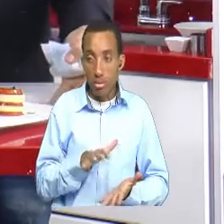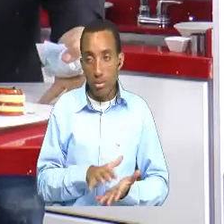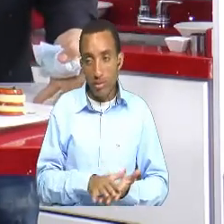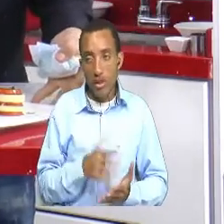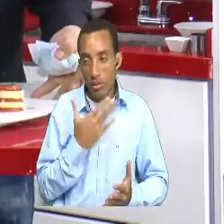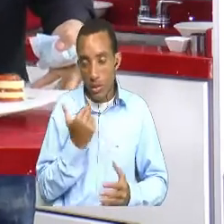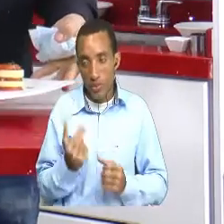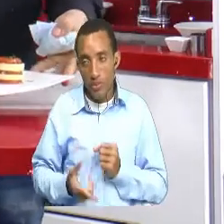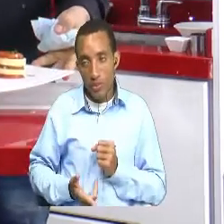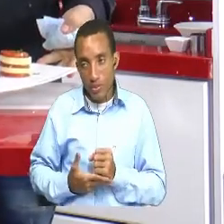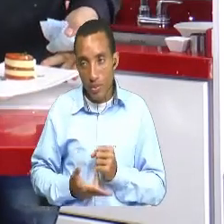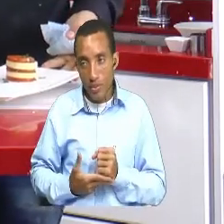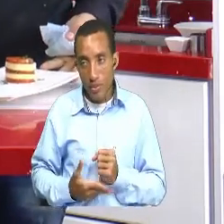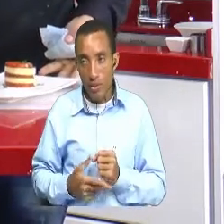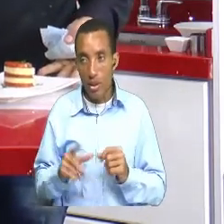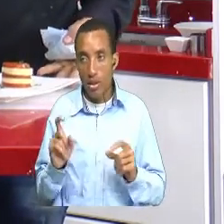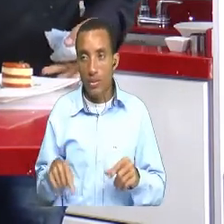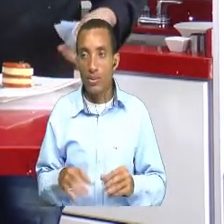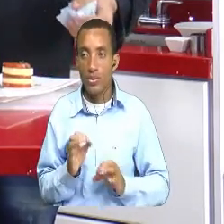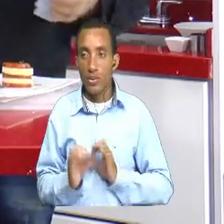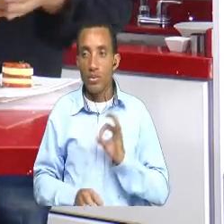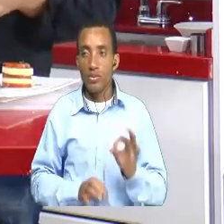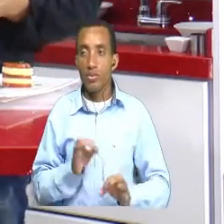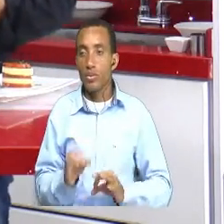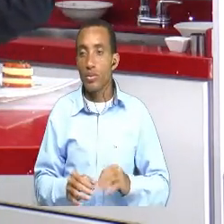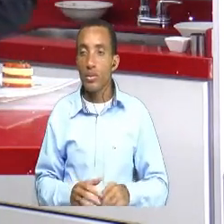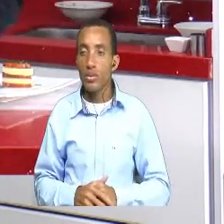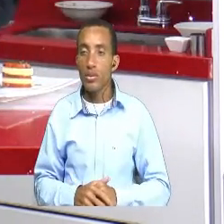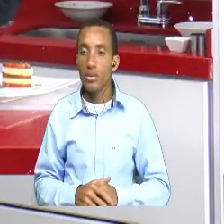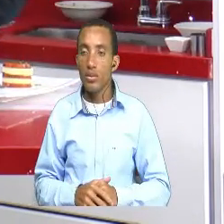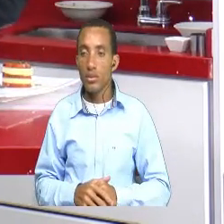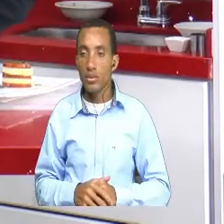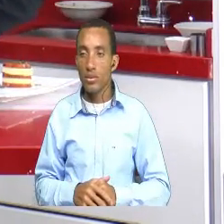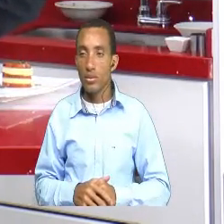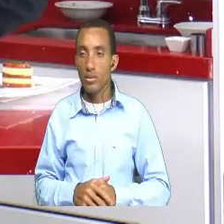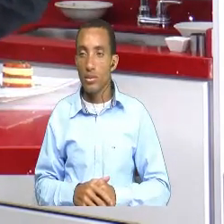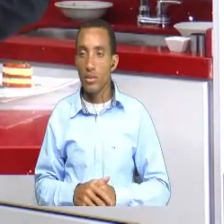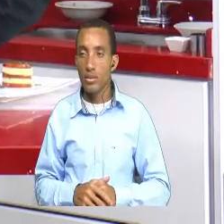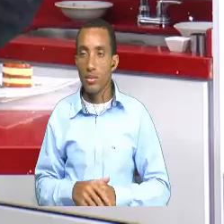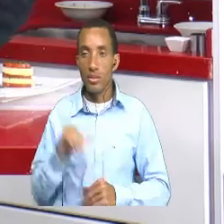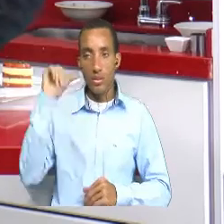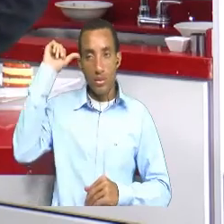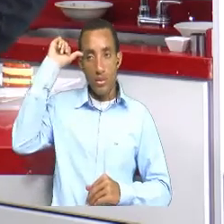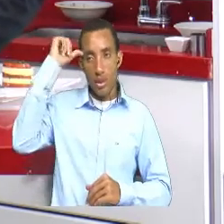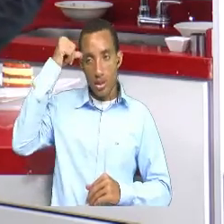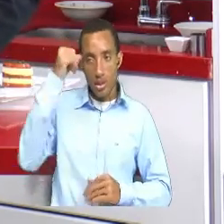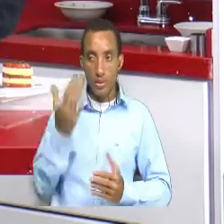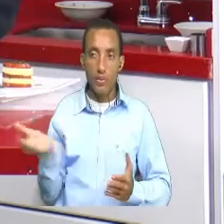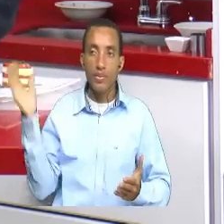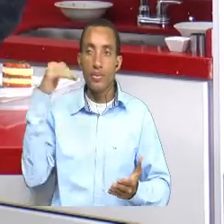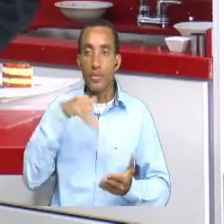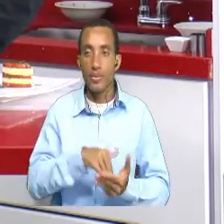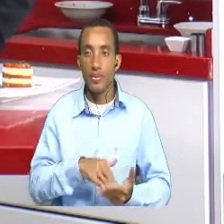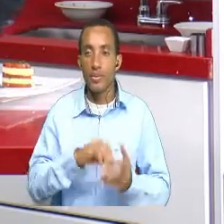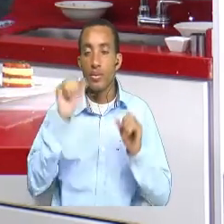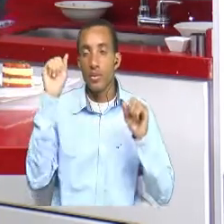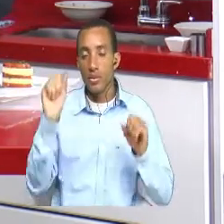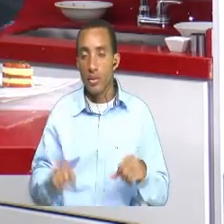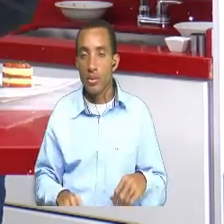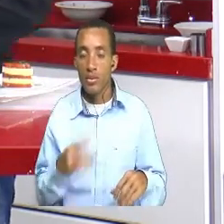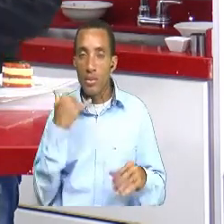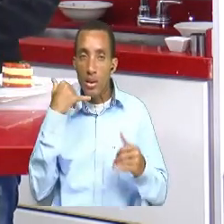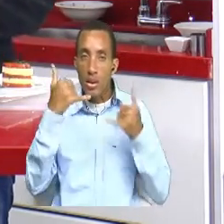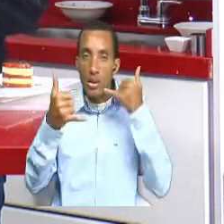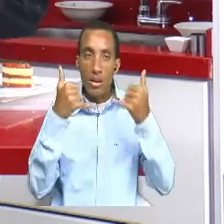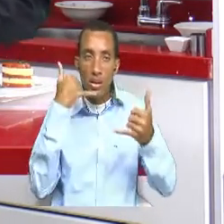ese es uno de los puntos que más debemos crear entonces en casa ok bueno vamos a recordar entonces una vez más cómo es que las élites pueden participar hoy por el